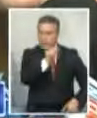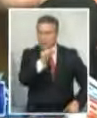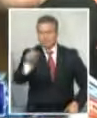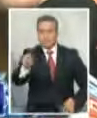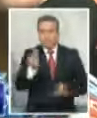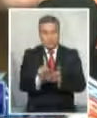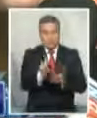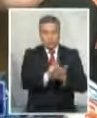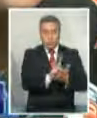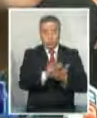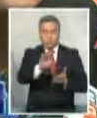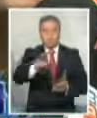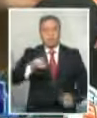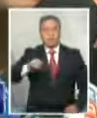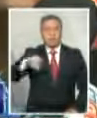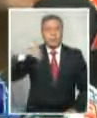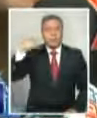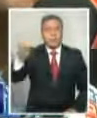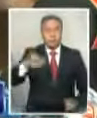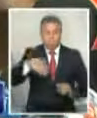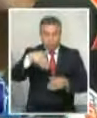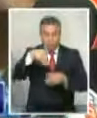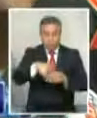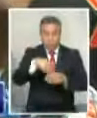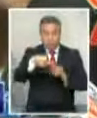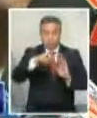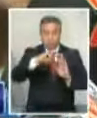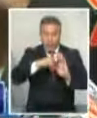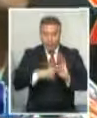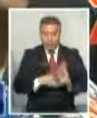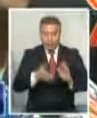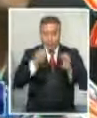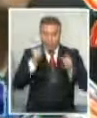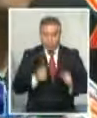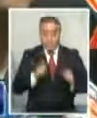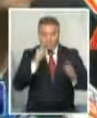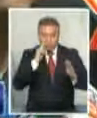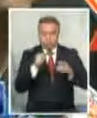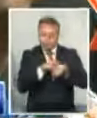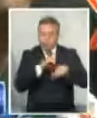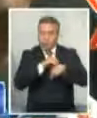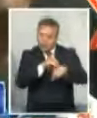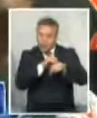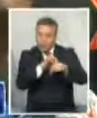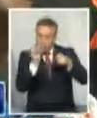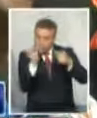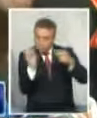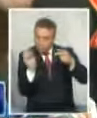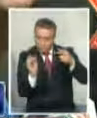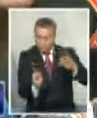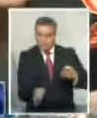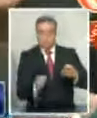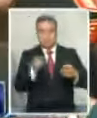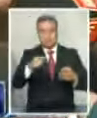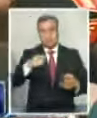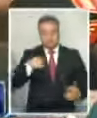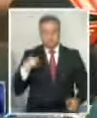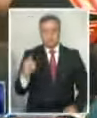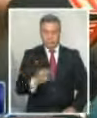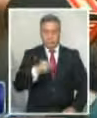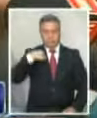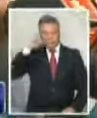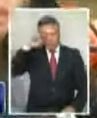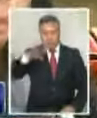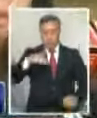el día de mañana va a tener que votar una reforma a la cual sí podrían tener, por ejemplo, contener estas indicaciones. Nosotros entendemos de que todos los espacios de lucha